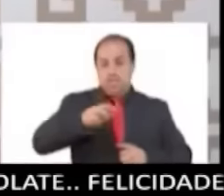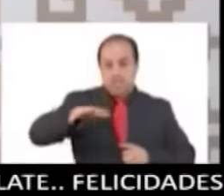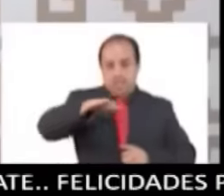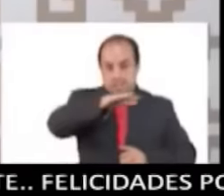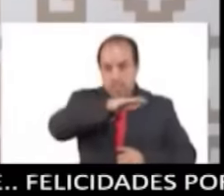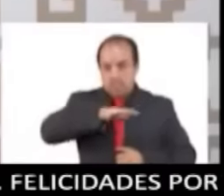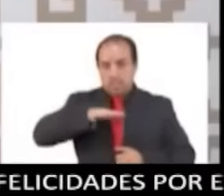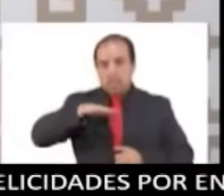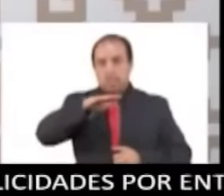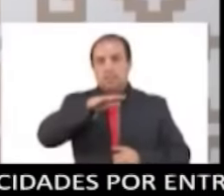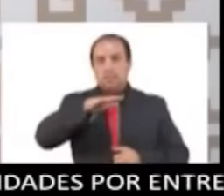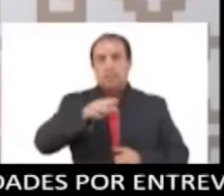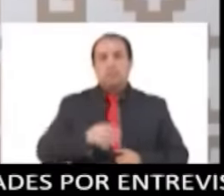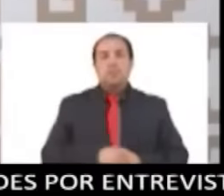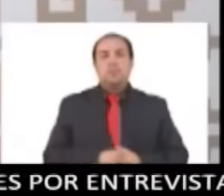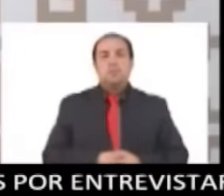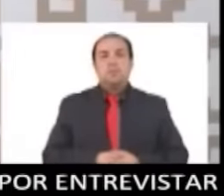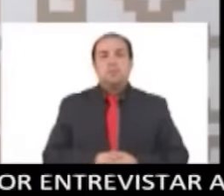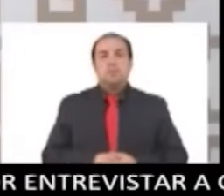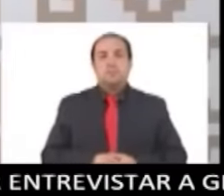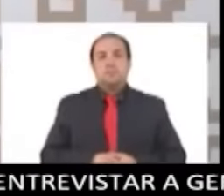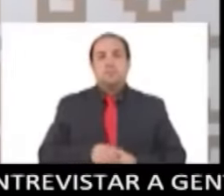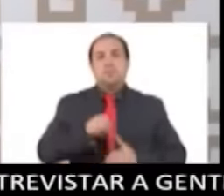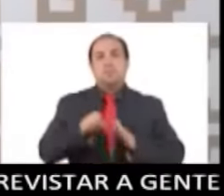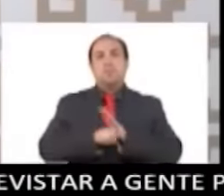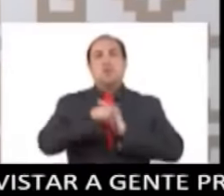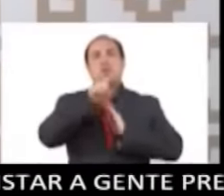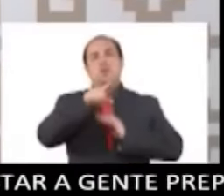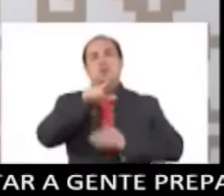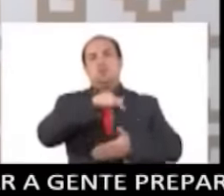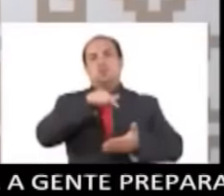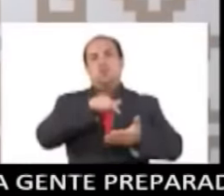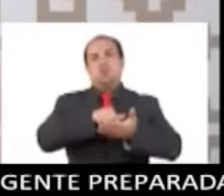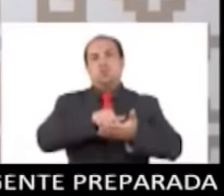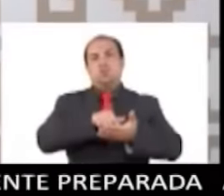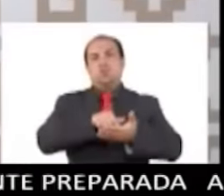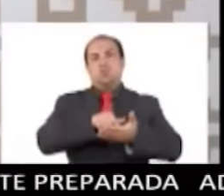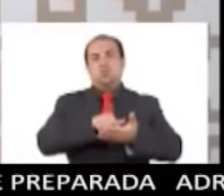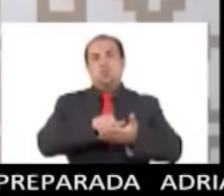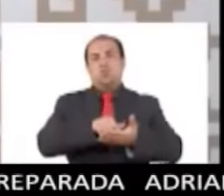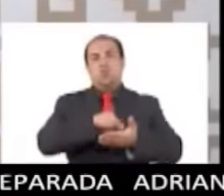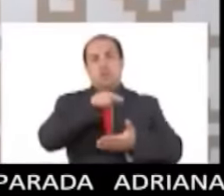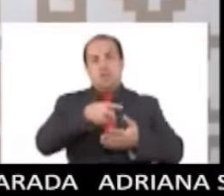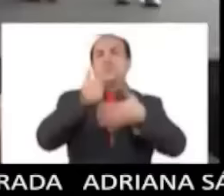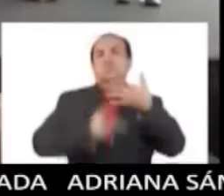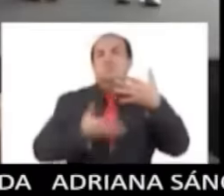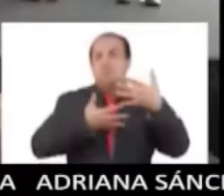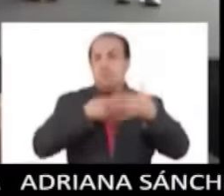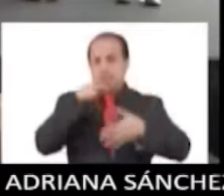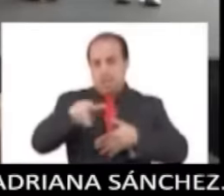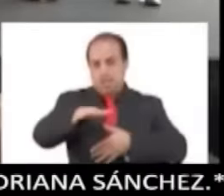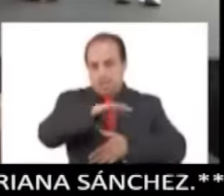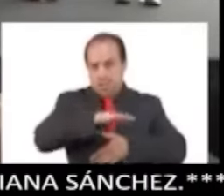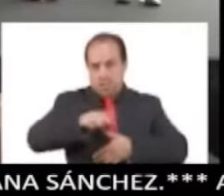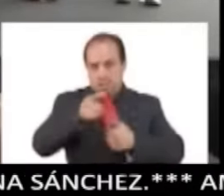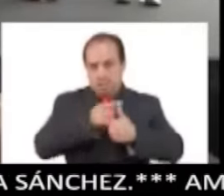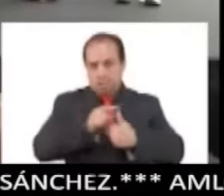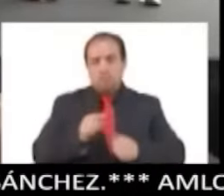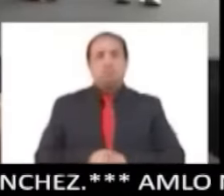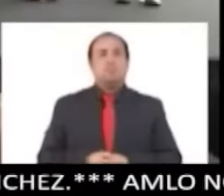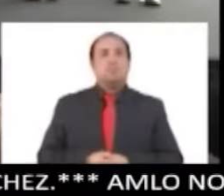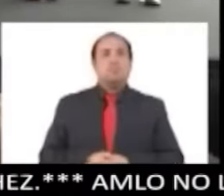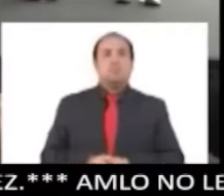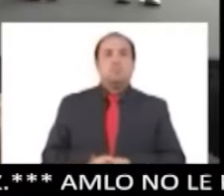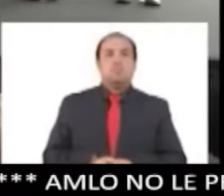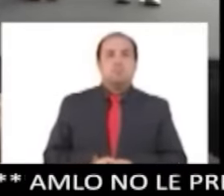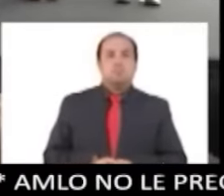ilegales lo anterior lo comentó durante el informe de la incidencia delictiva en la alcaldía Azcapotzalco donde aseguró que se ha disminuido la comisión